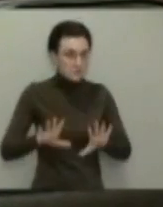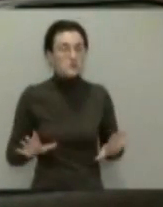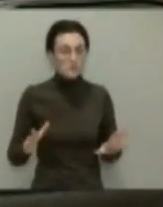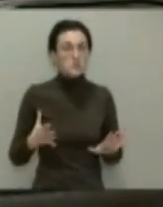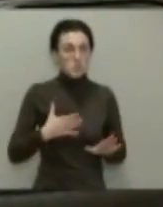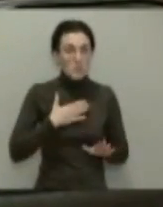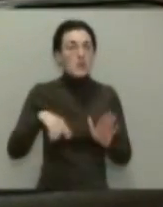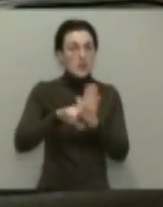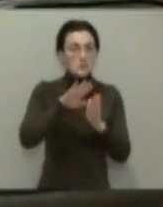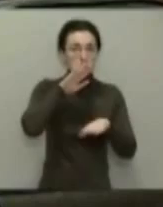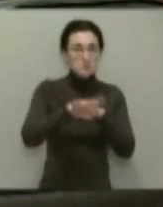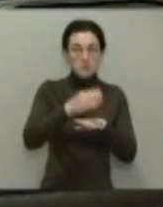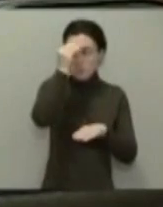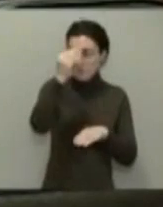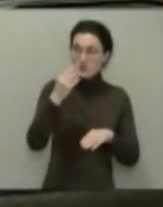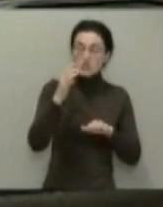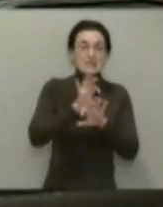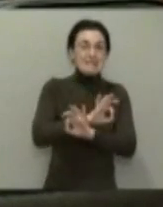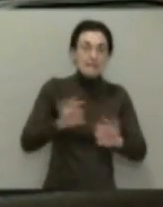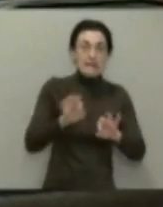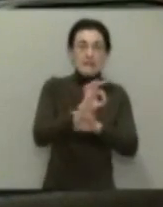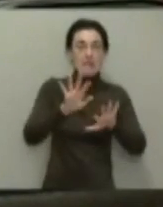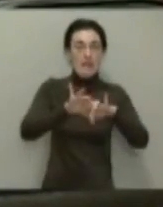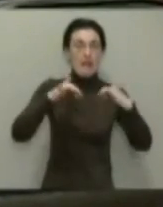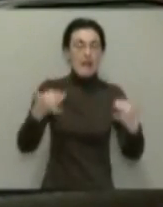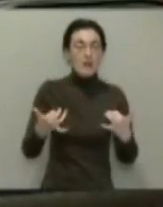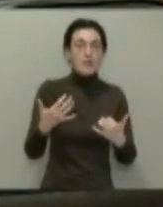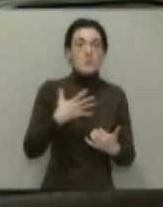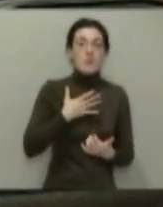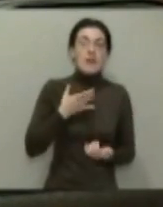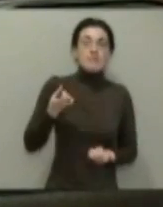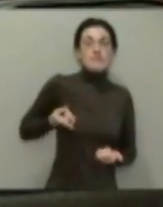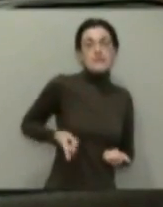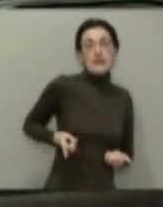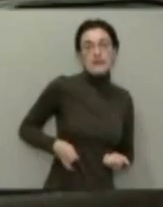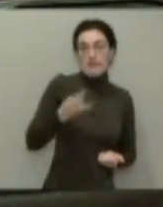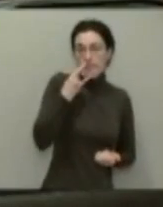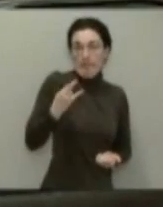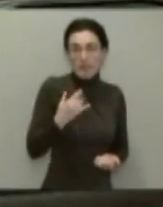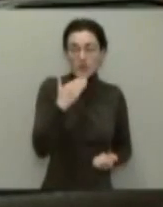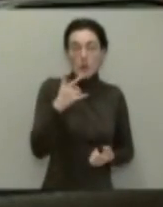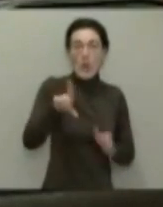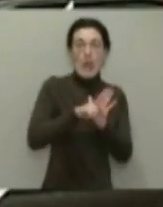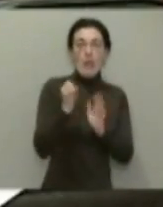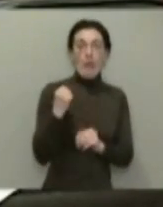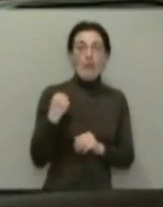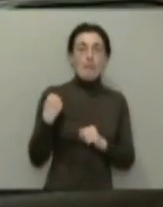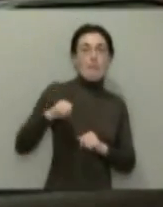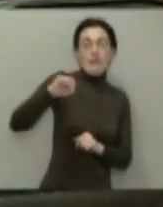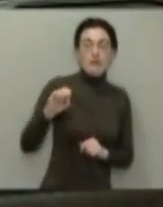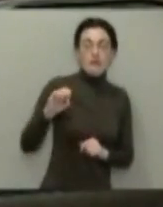nadie en esta Cámara tiene la tentación o puede tener la tentación de que nos saltemos la ley. Yo creo que nadie le va a pedir